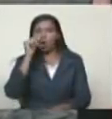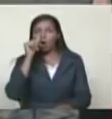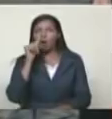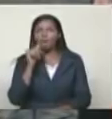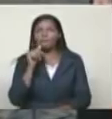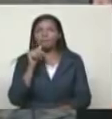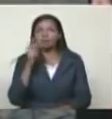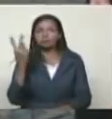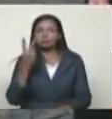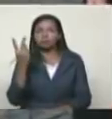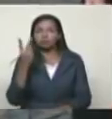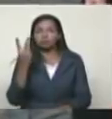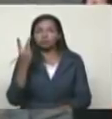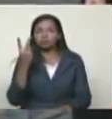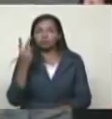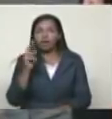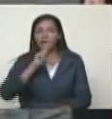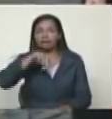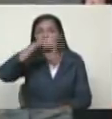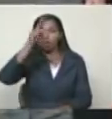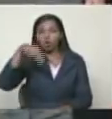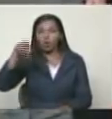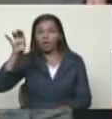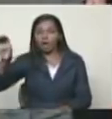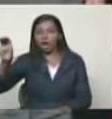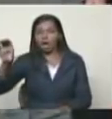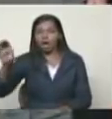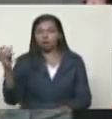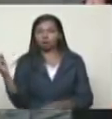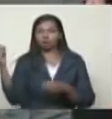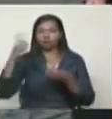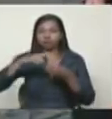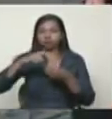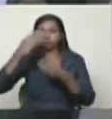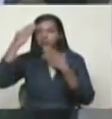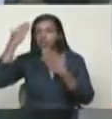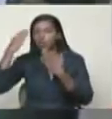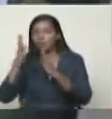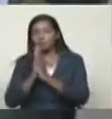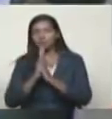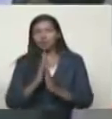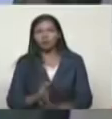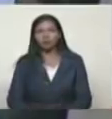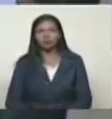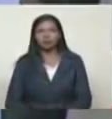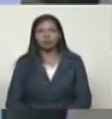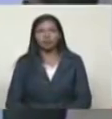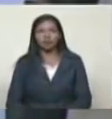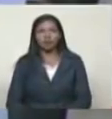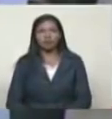Héctor Rodríguez. Llegaron de Noruega. Saluden, por favor.